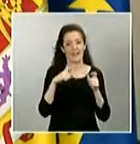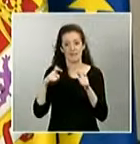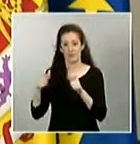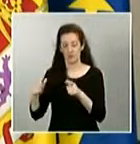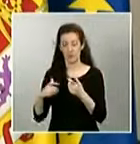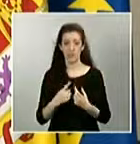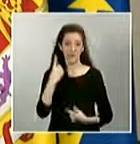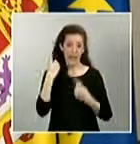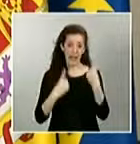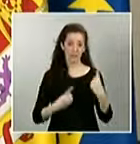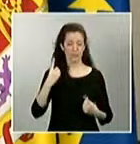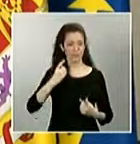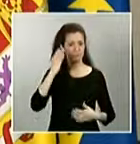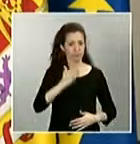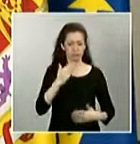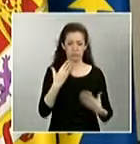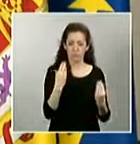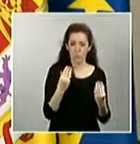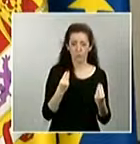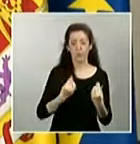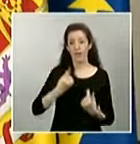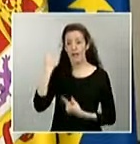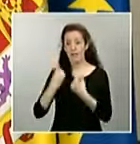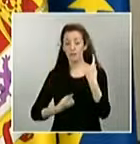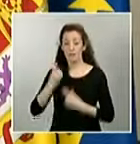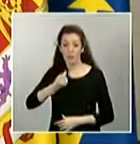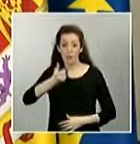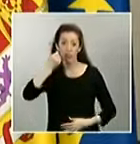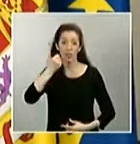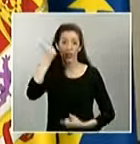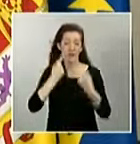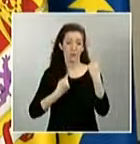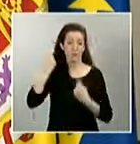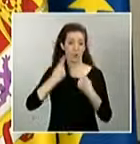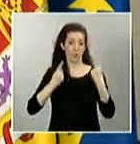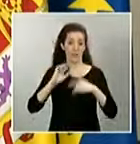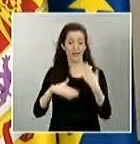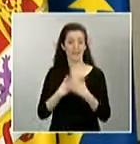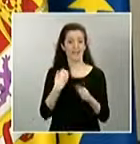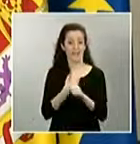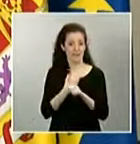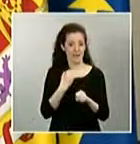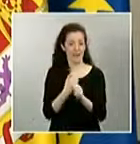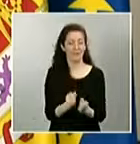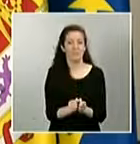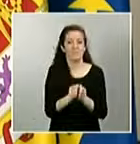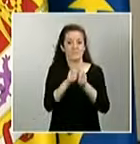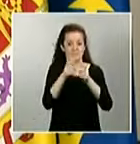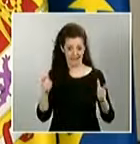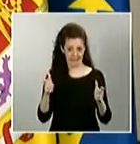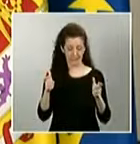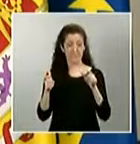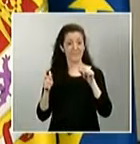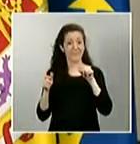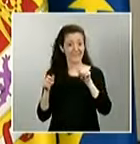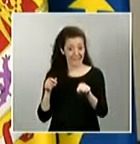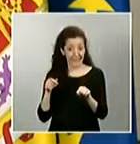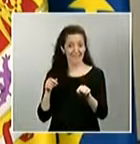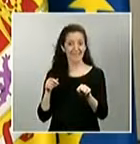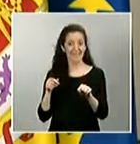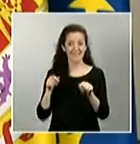menos afectados hay algunos muy poco afectados y algunos incluso que han crecido actividad yo creo que esa percepción digamos esa transparencia y esa